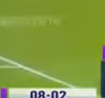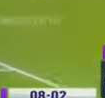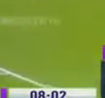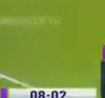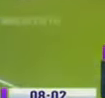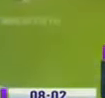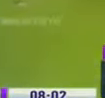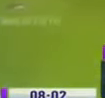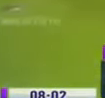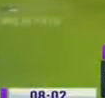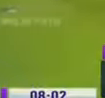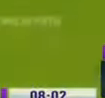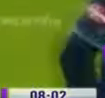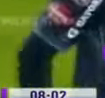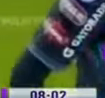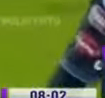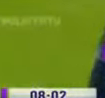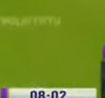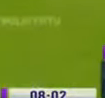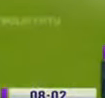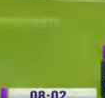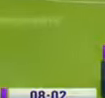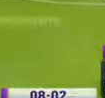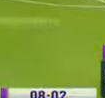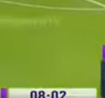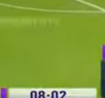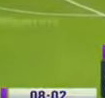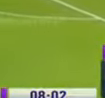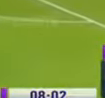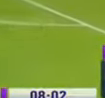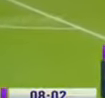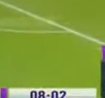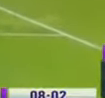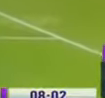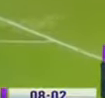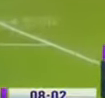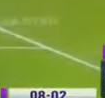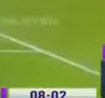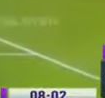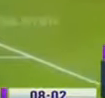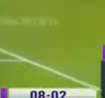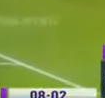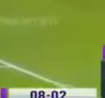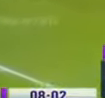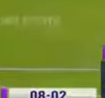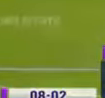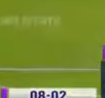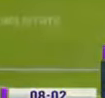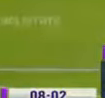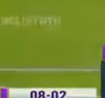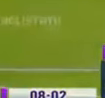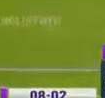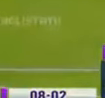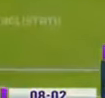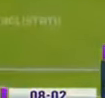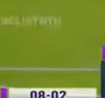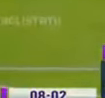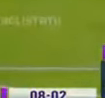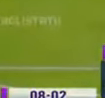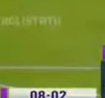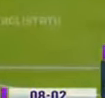octavos de final en esta Copa Suramericana. Así lo estamos viendo. Estos fueron las tandas de penales, en los